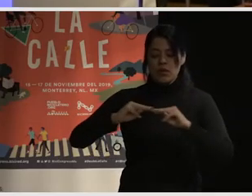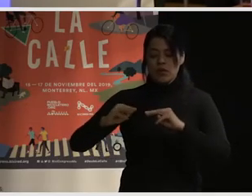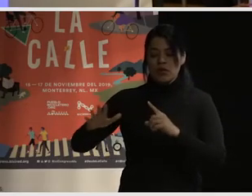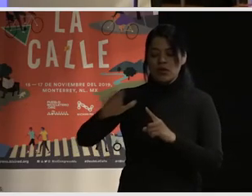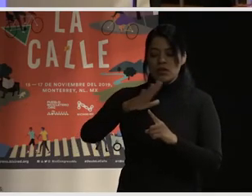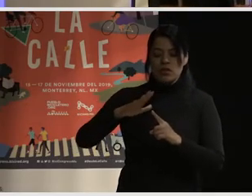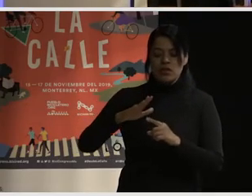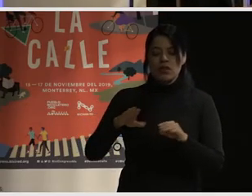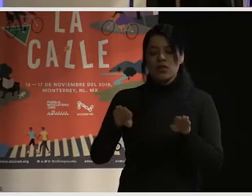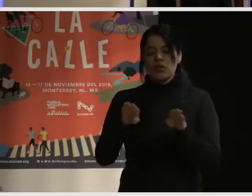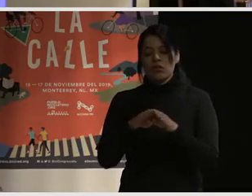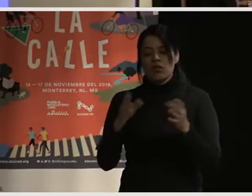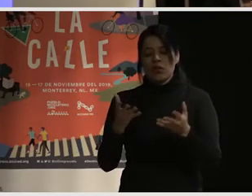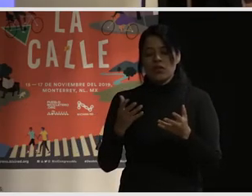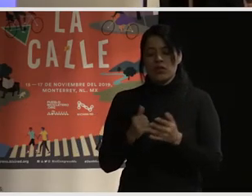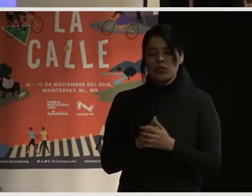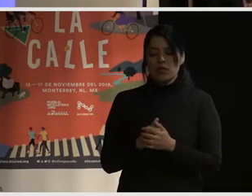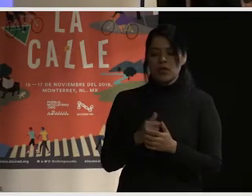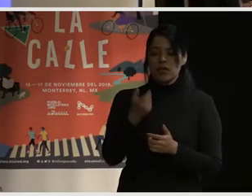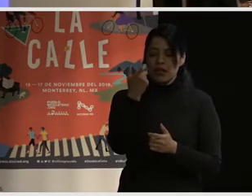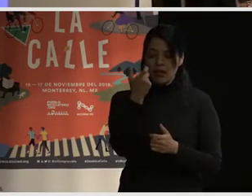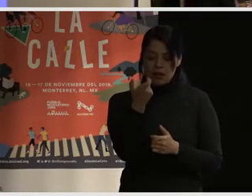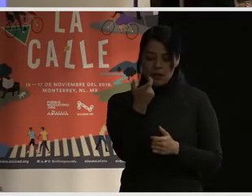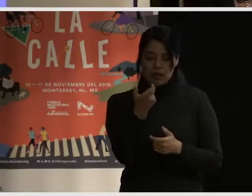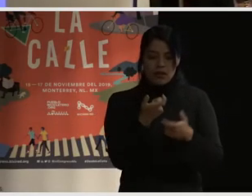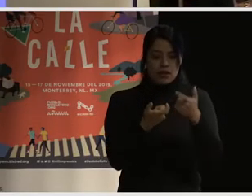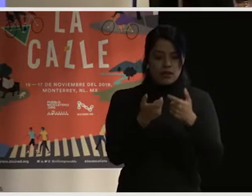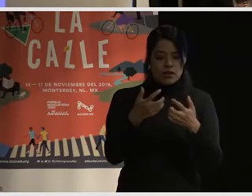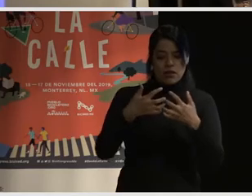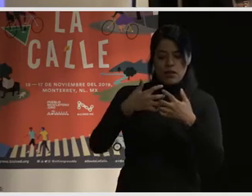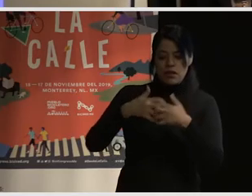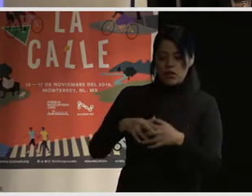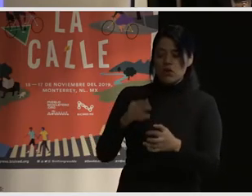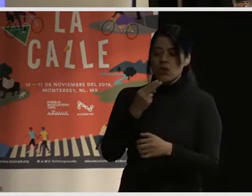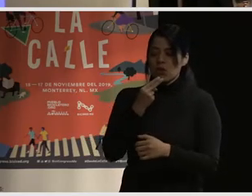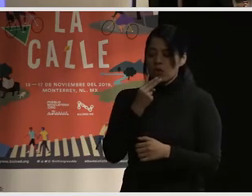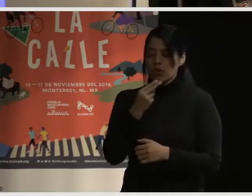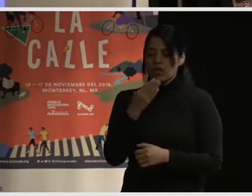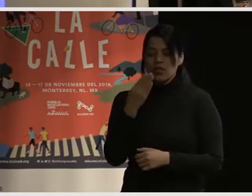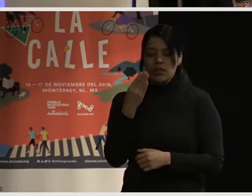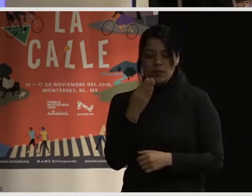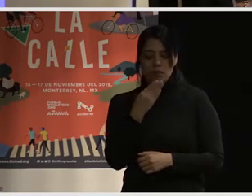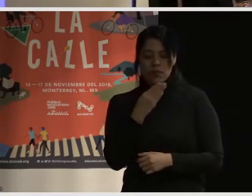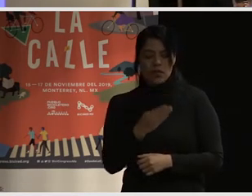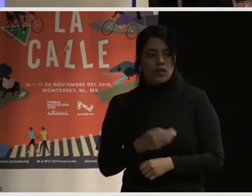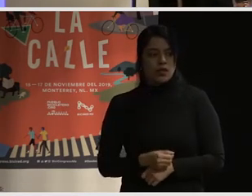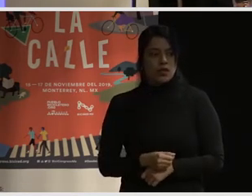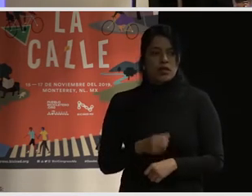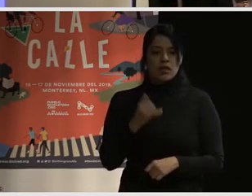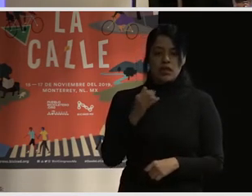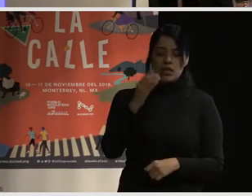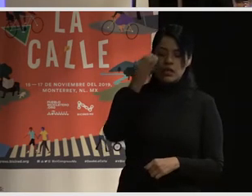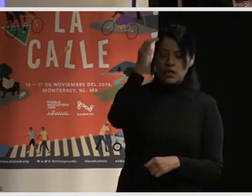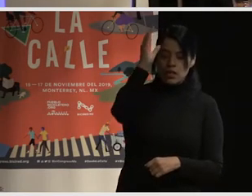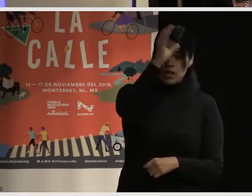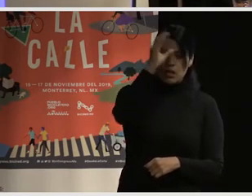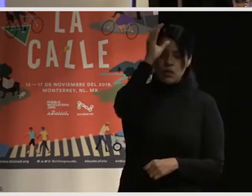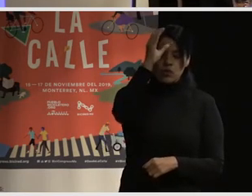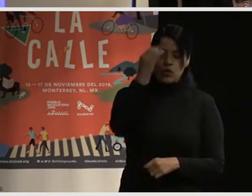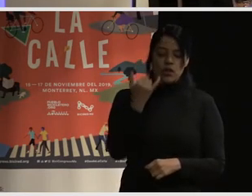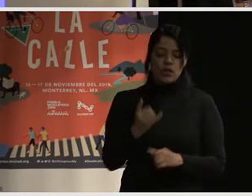la ciudadanía utilice estos incentivos que las empresas les dan y por último la cultura y la infraestructura muy bien